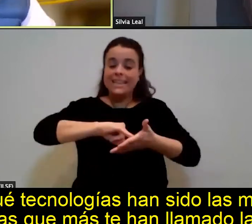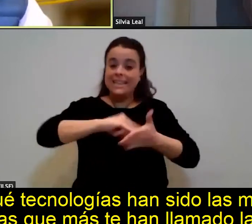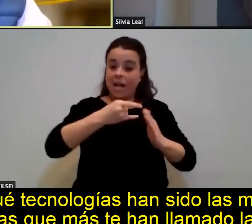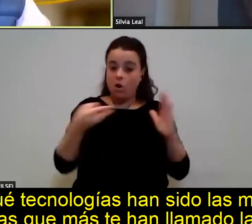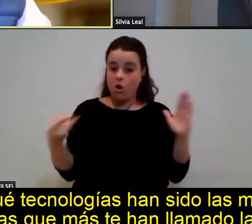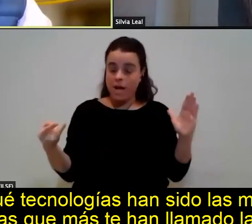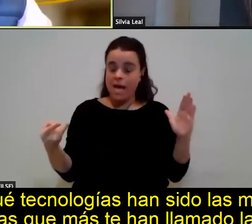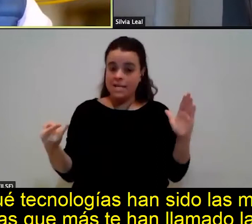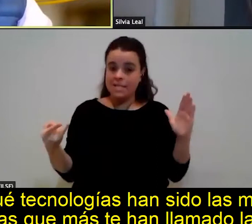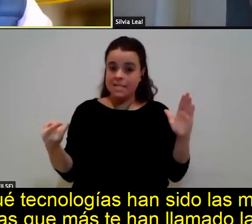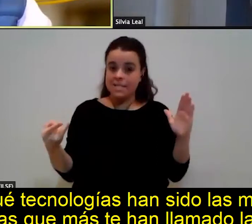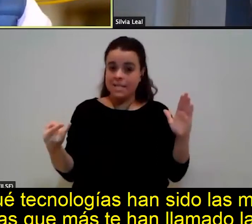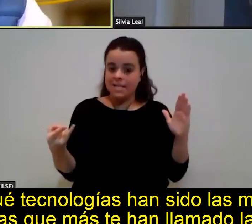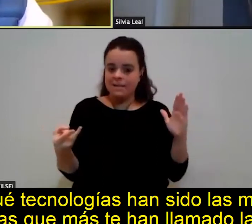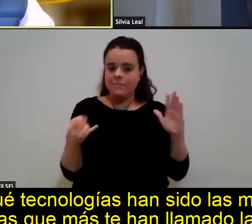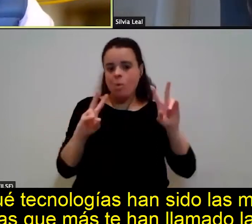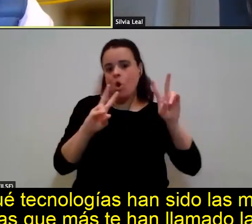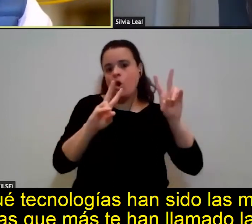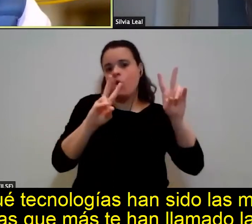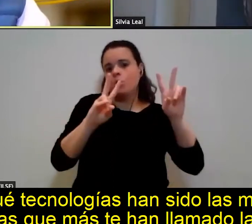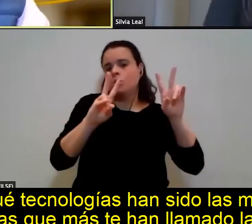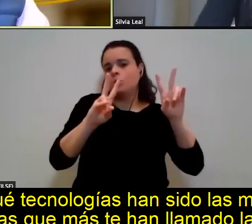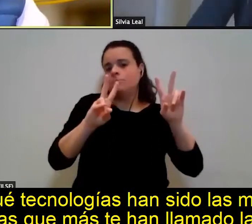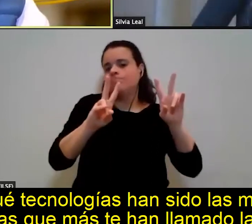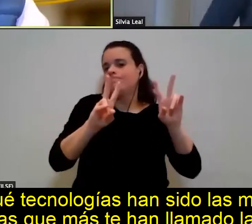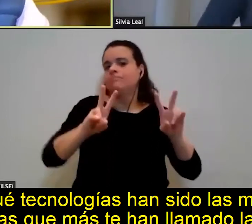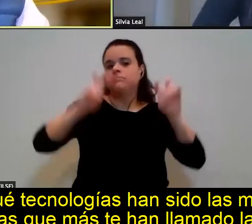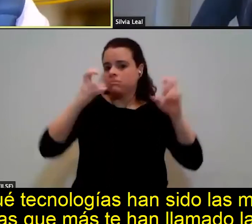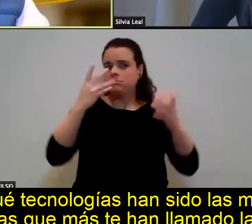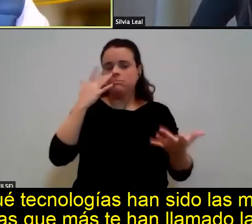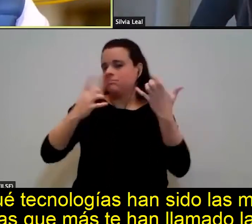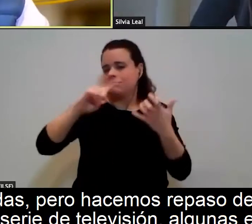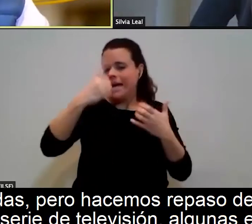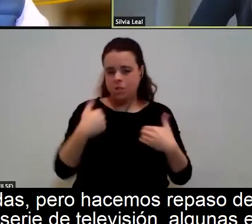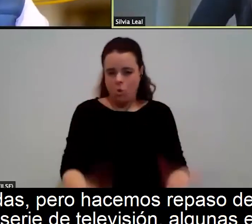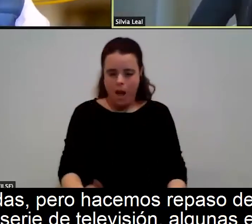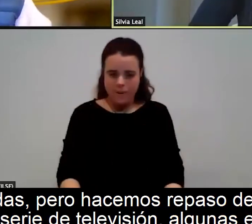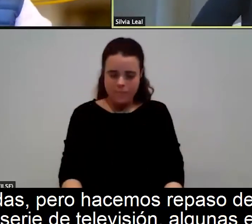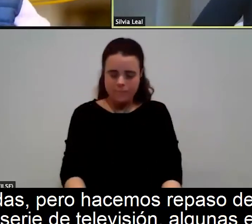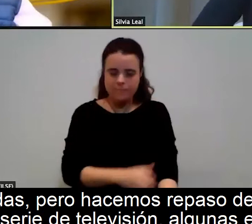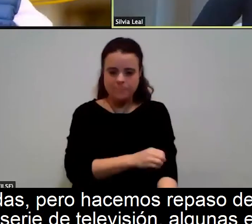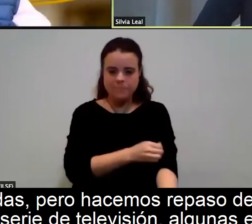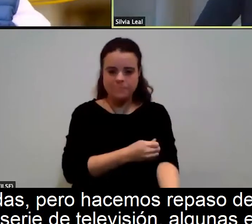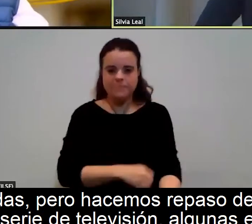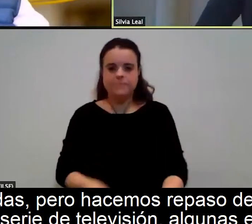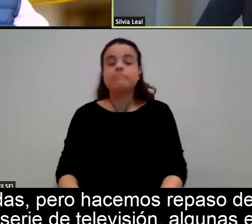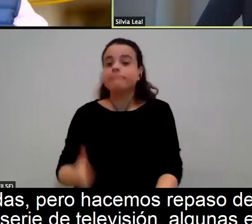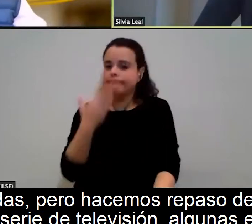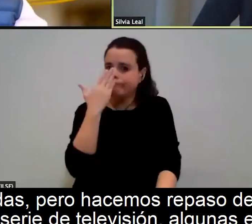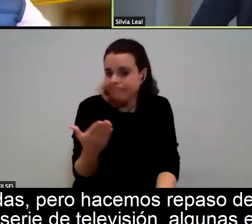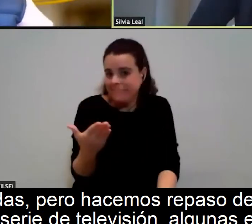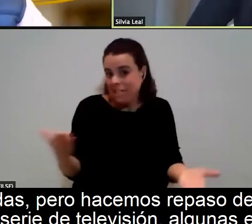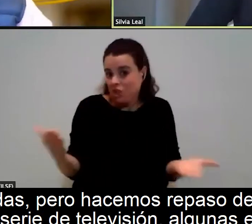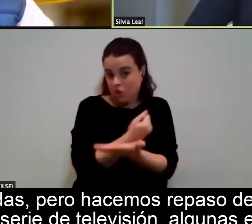más emergentes o las más disruptivas, las que más te han llamado la atención. Pues la verdad es que todas, pero si quieres